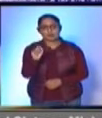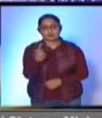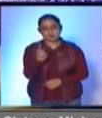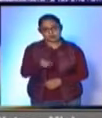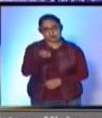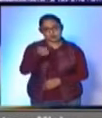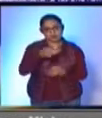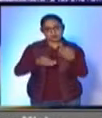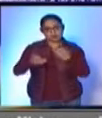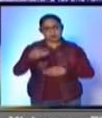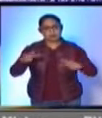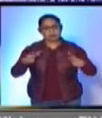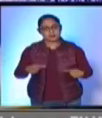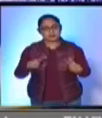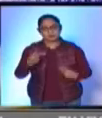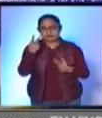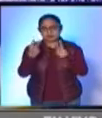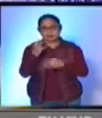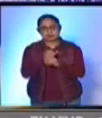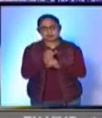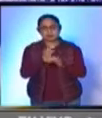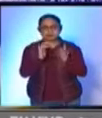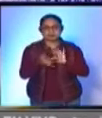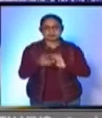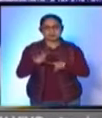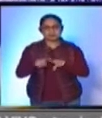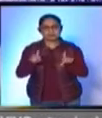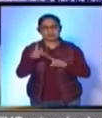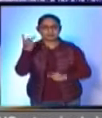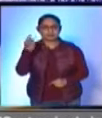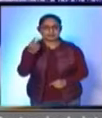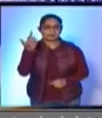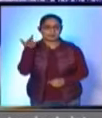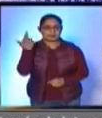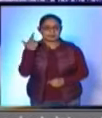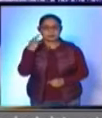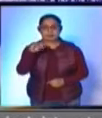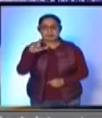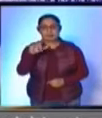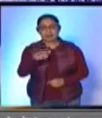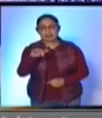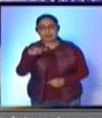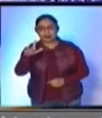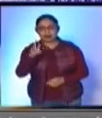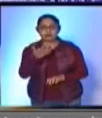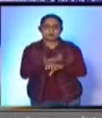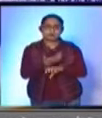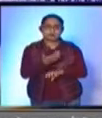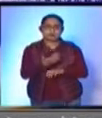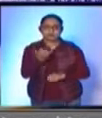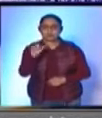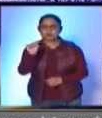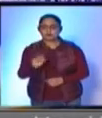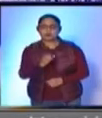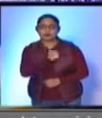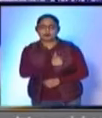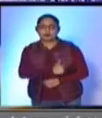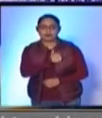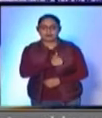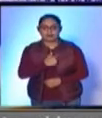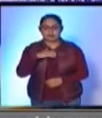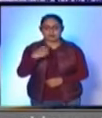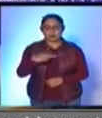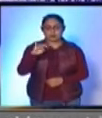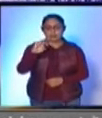que nos sintoniza en las diferentes señales del Sistema Michoacano de Radio y Televisión. Vía Mexicanal en los Estados Unidos y al sur de Canadá. Mi nombre es